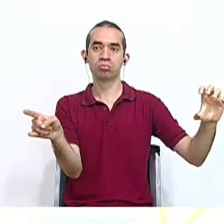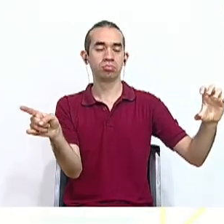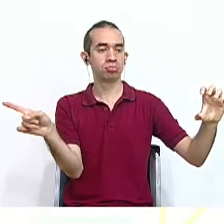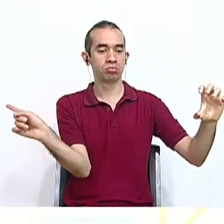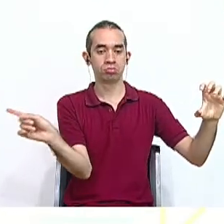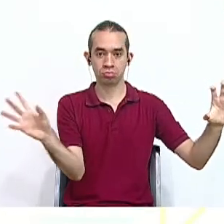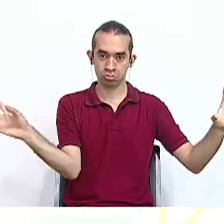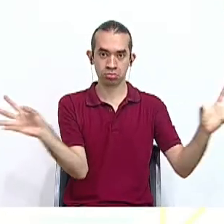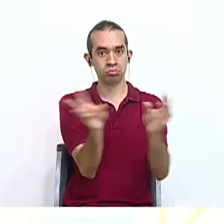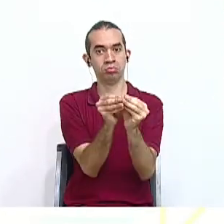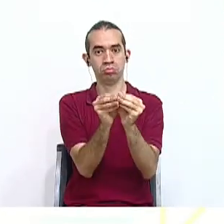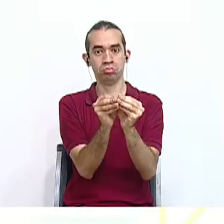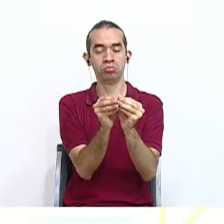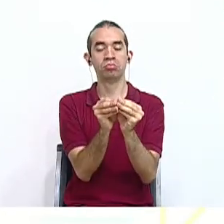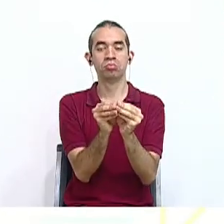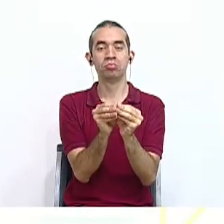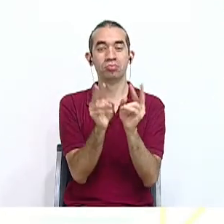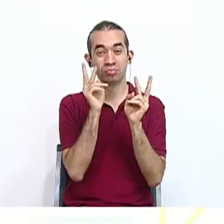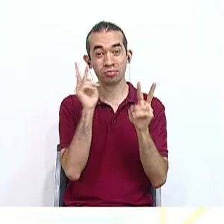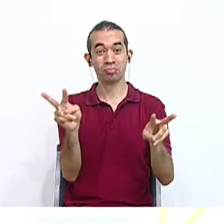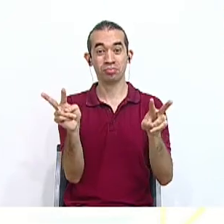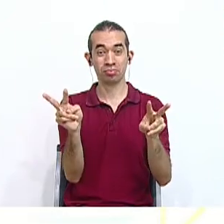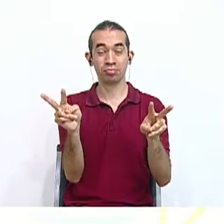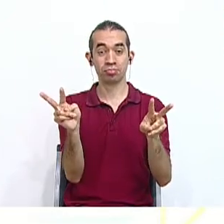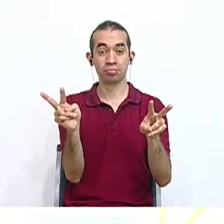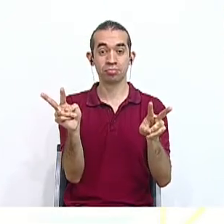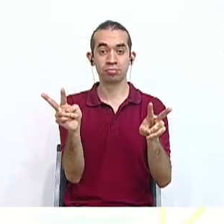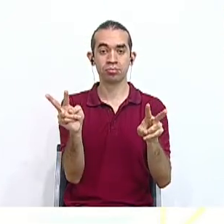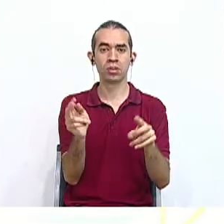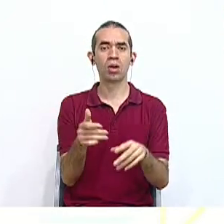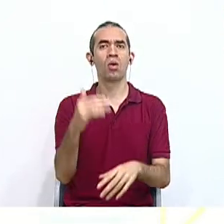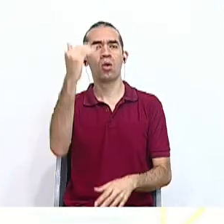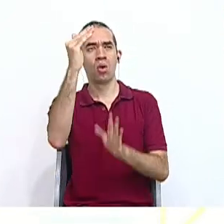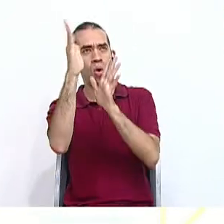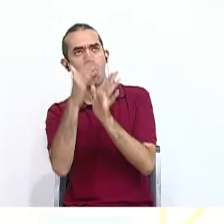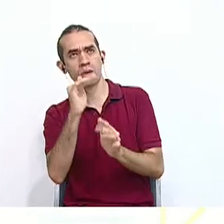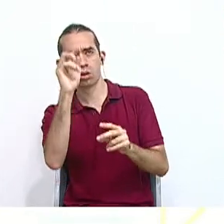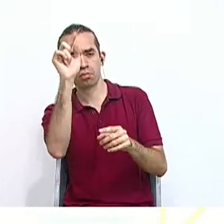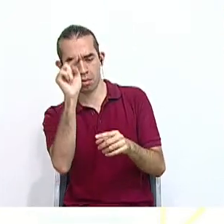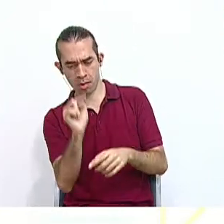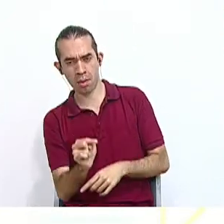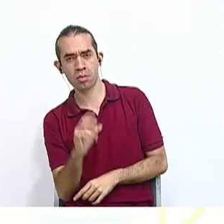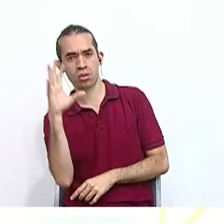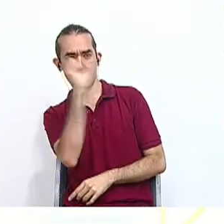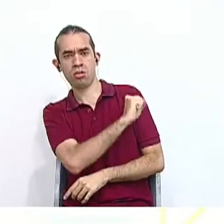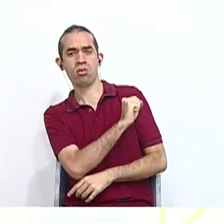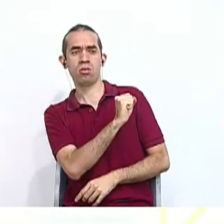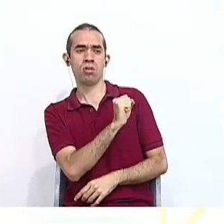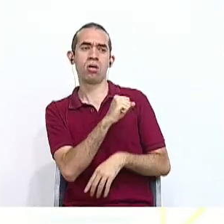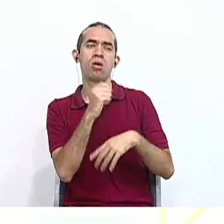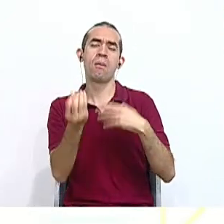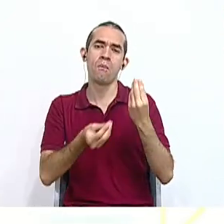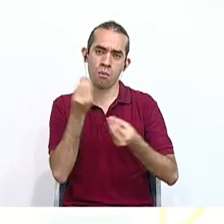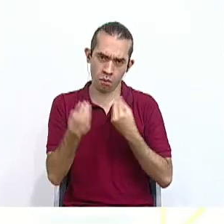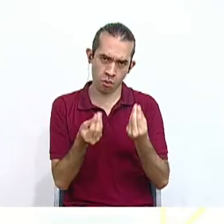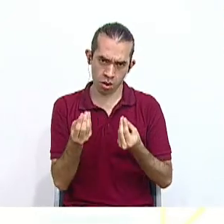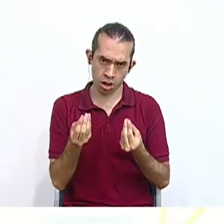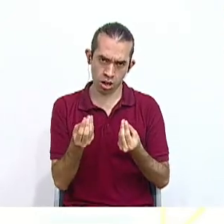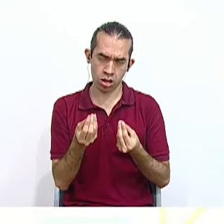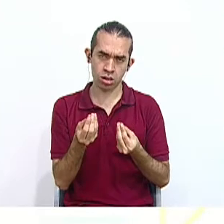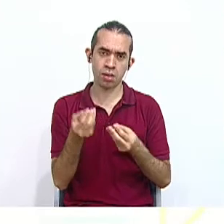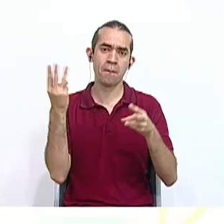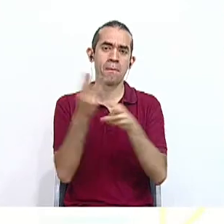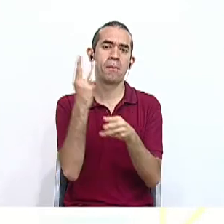todas estas de acá. Ahora bien, ¿cuál es el patrón que nos interesa a nosotros? ¿Qué podemos hacer nosotros? ¿Cómo nos ayuda